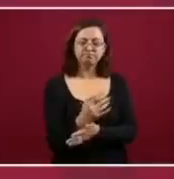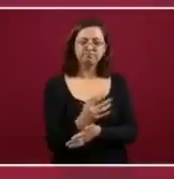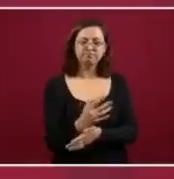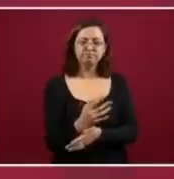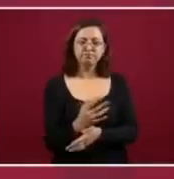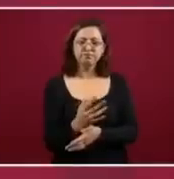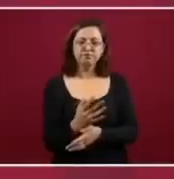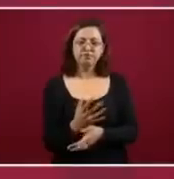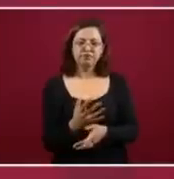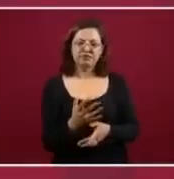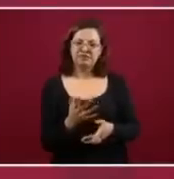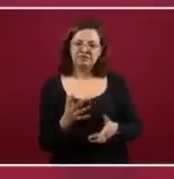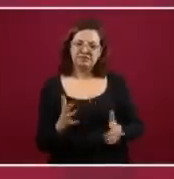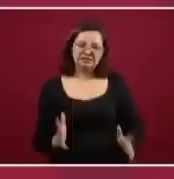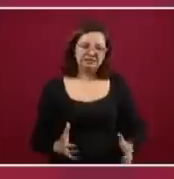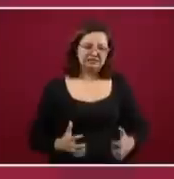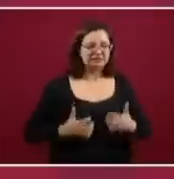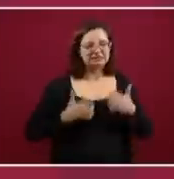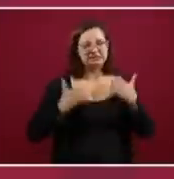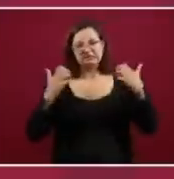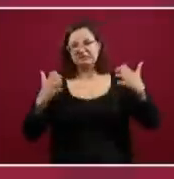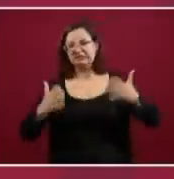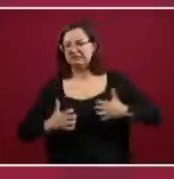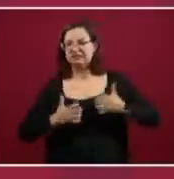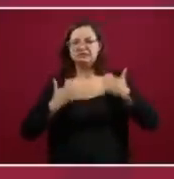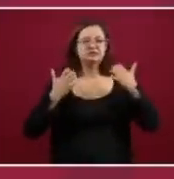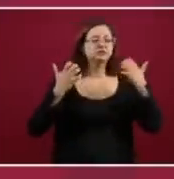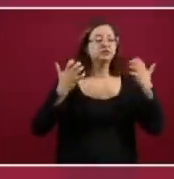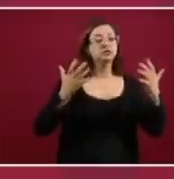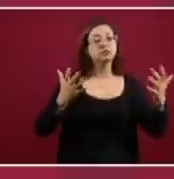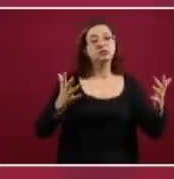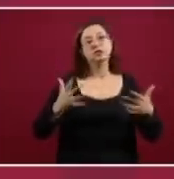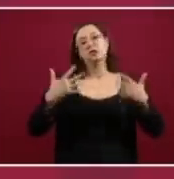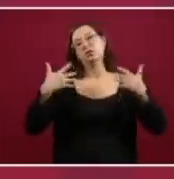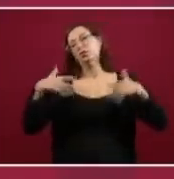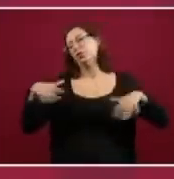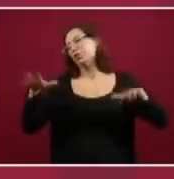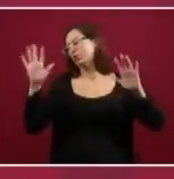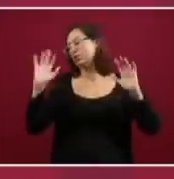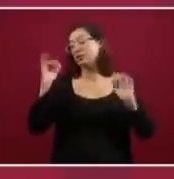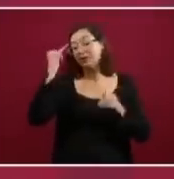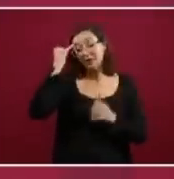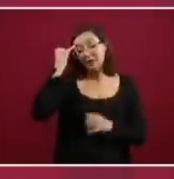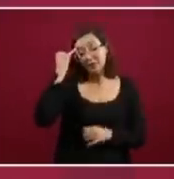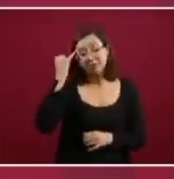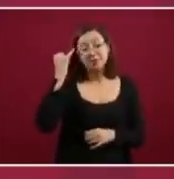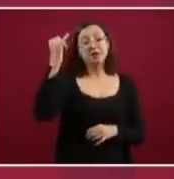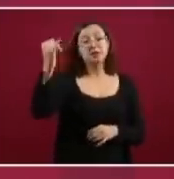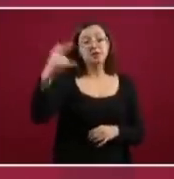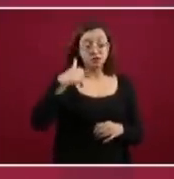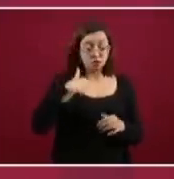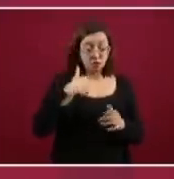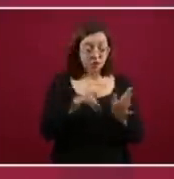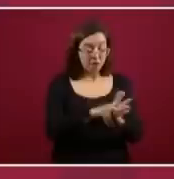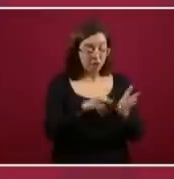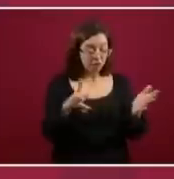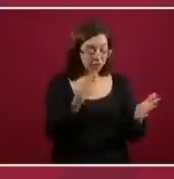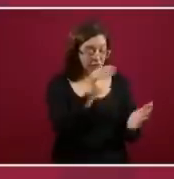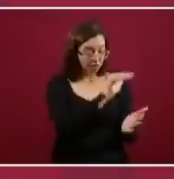me guiará por lo que se dice en los periódicos buenos programas de radio